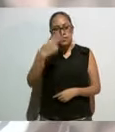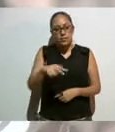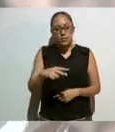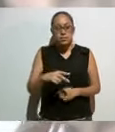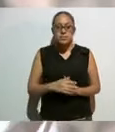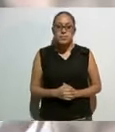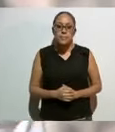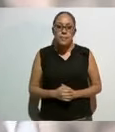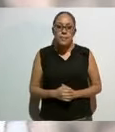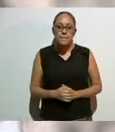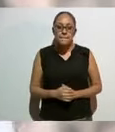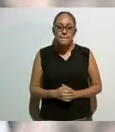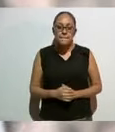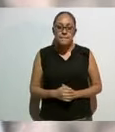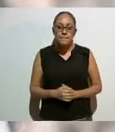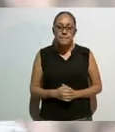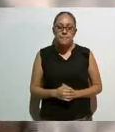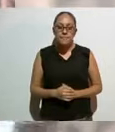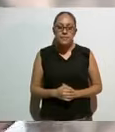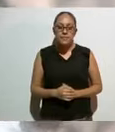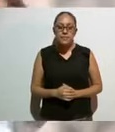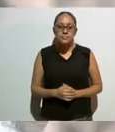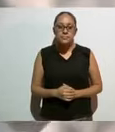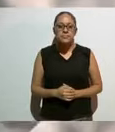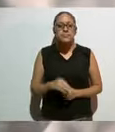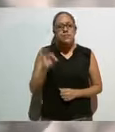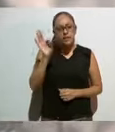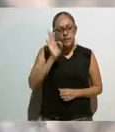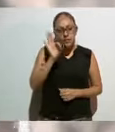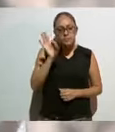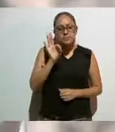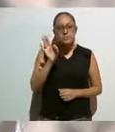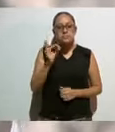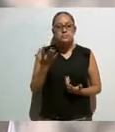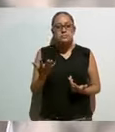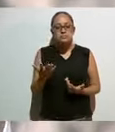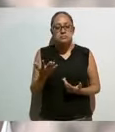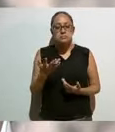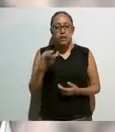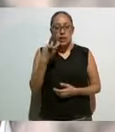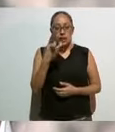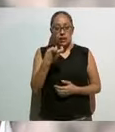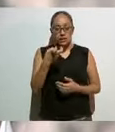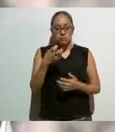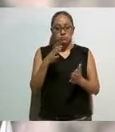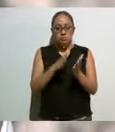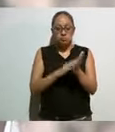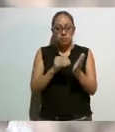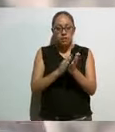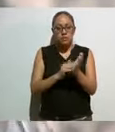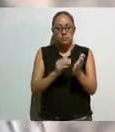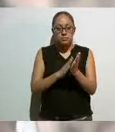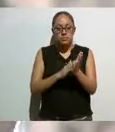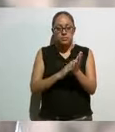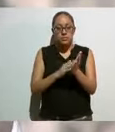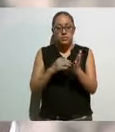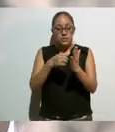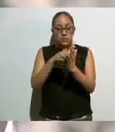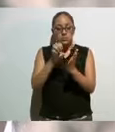Si acaso lo que tiene que ver con las escrituras, y hasta en